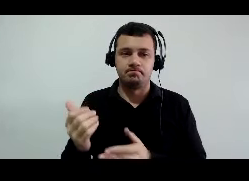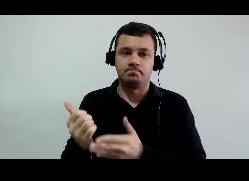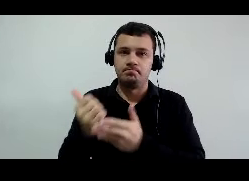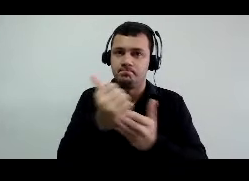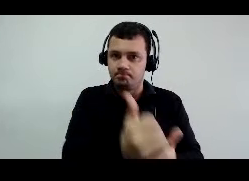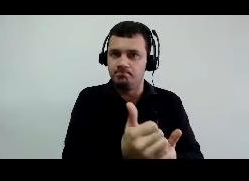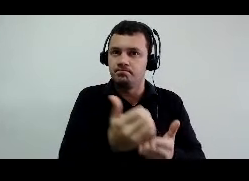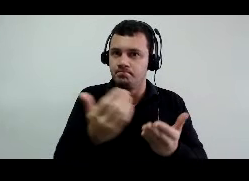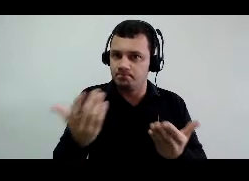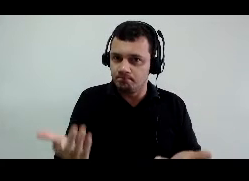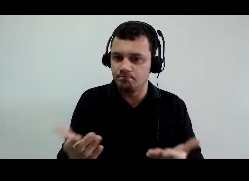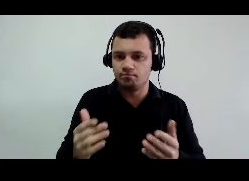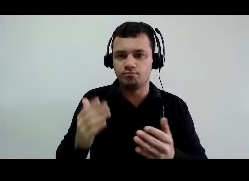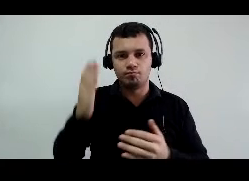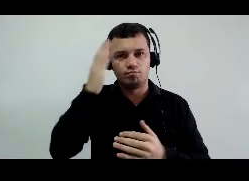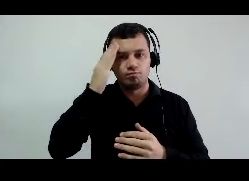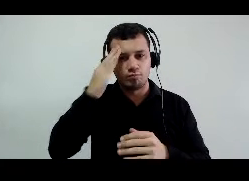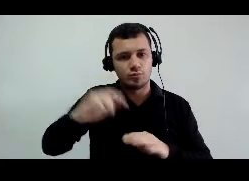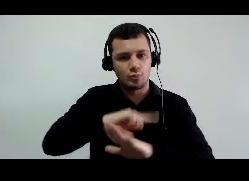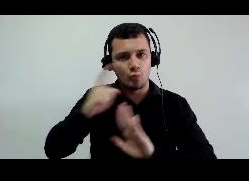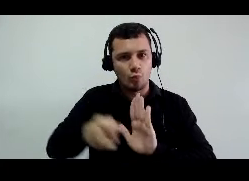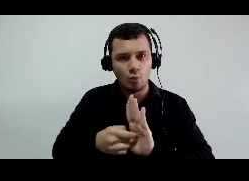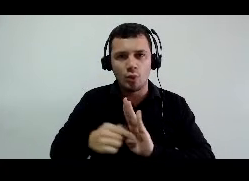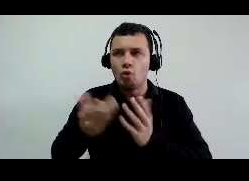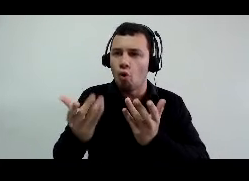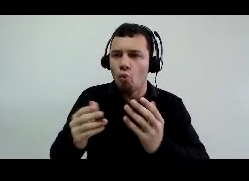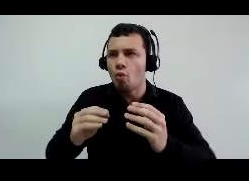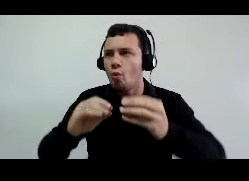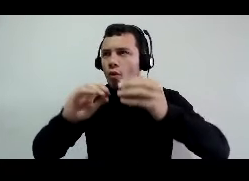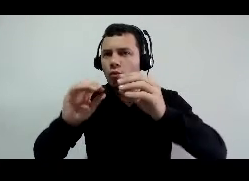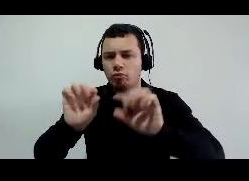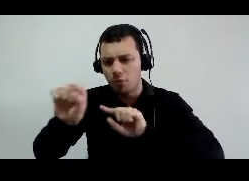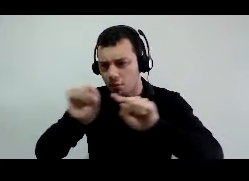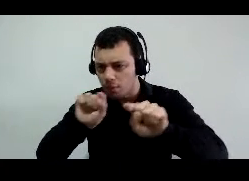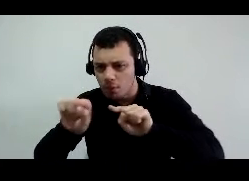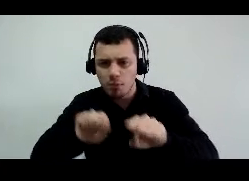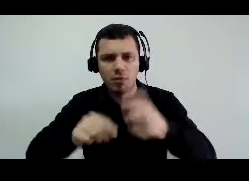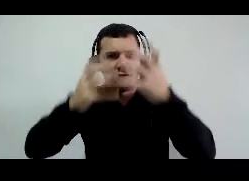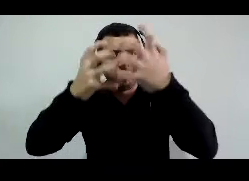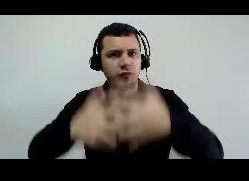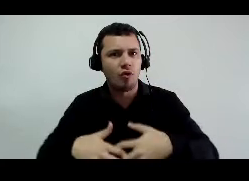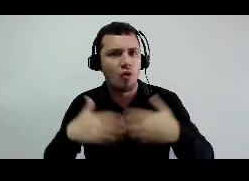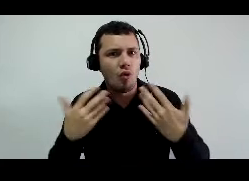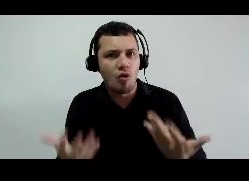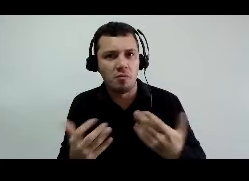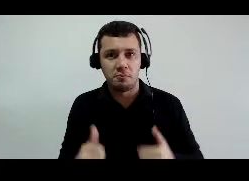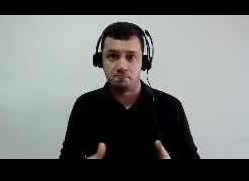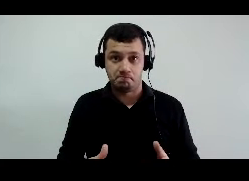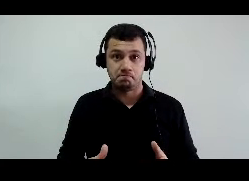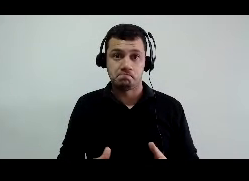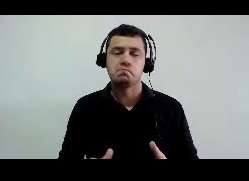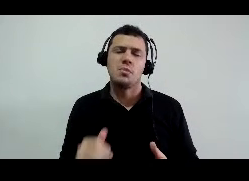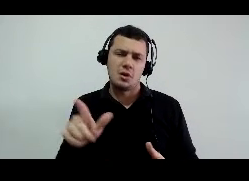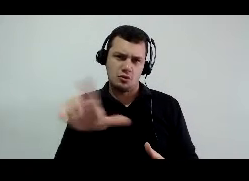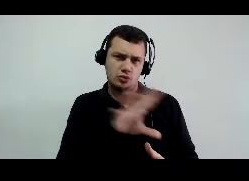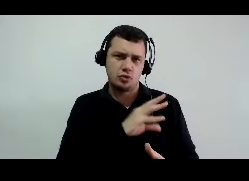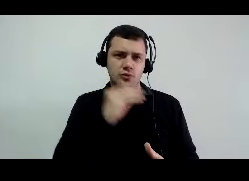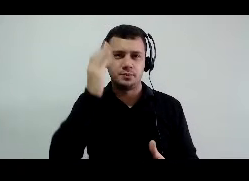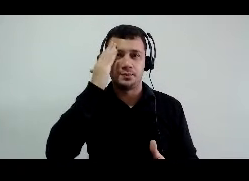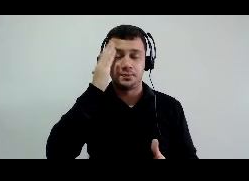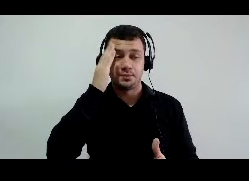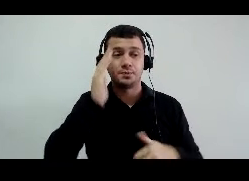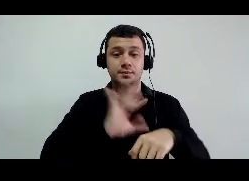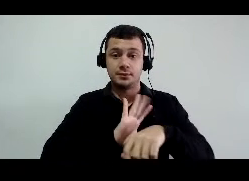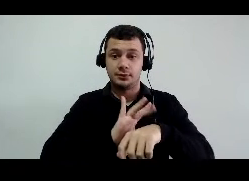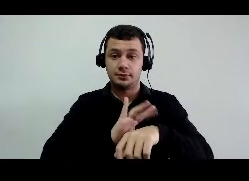La fatiga que pueda tener el trabajador de la salud, el cansancio, y todos sabemos que nuestros profesionales de la salud les